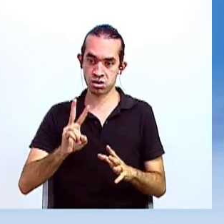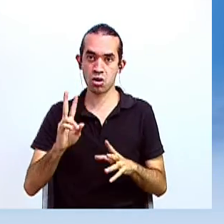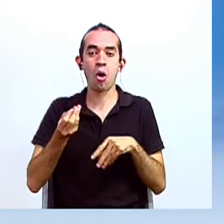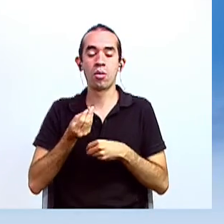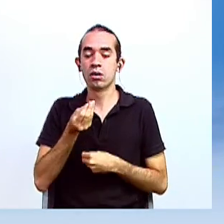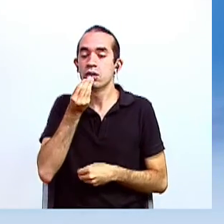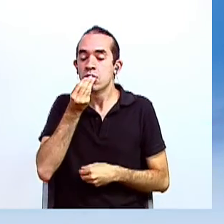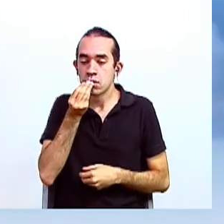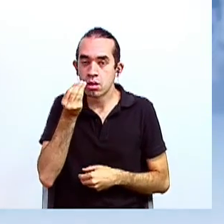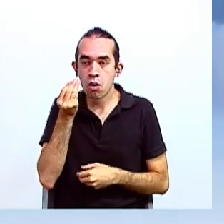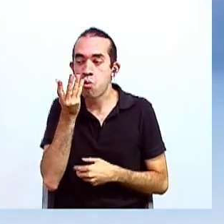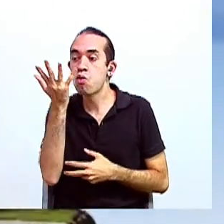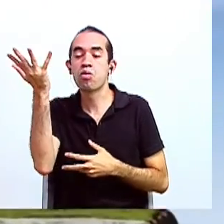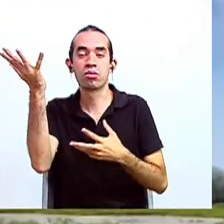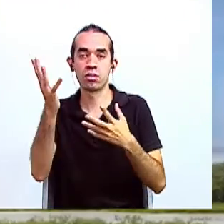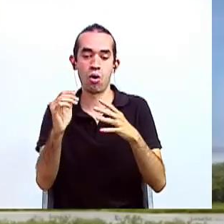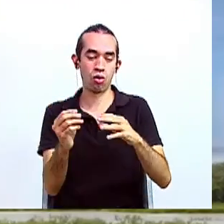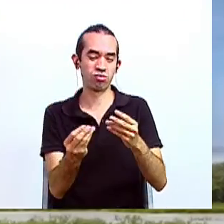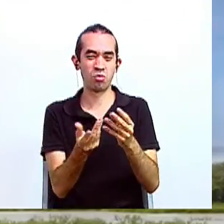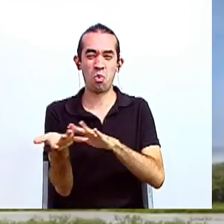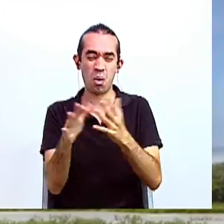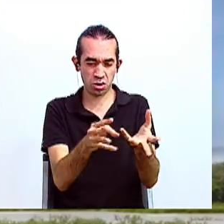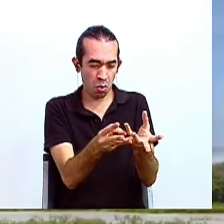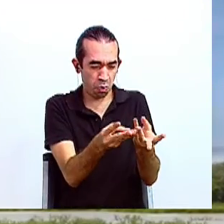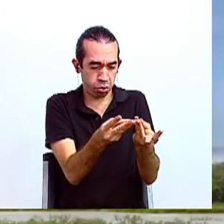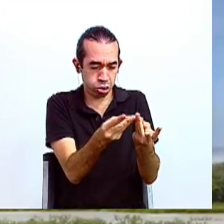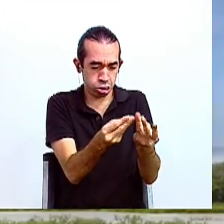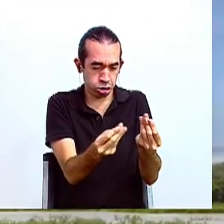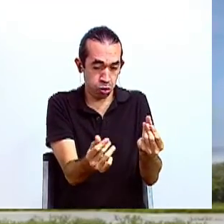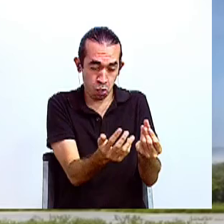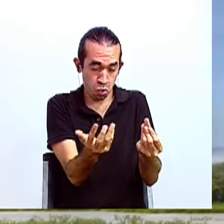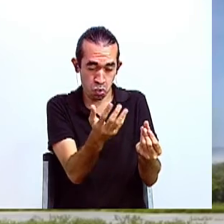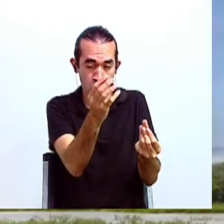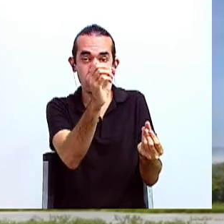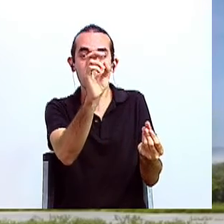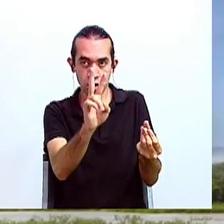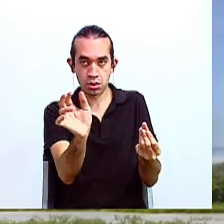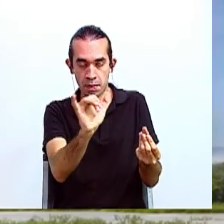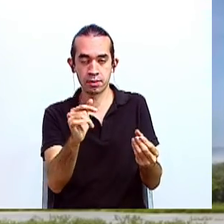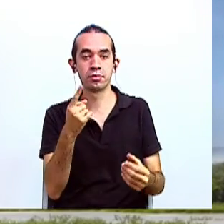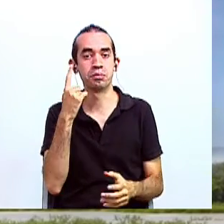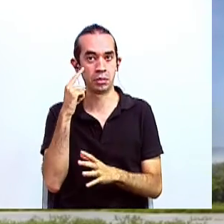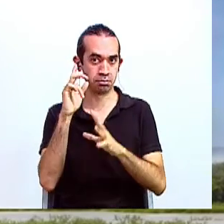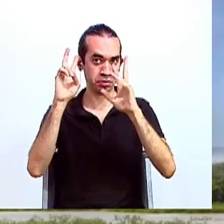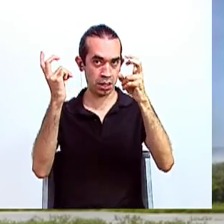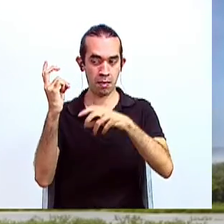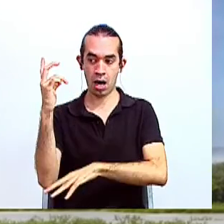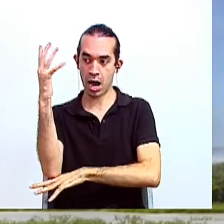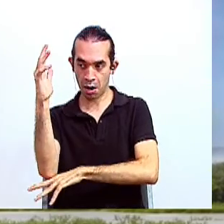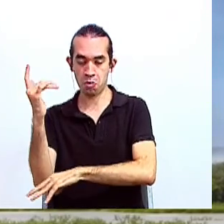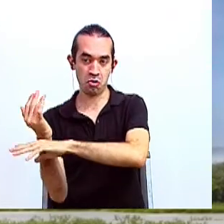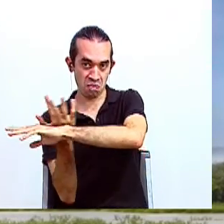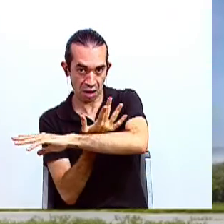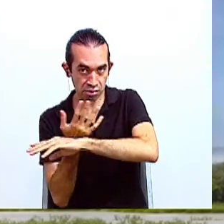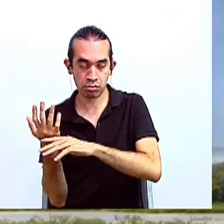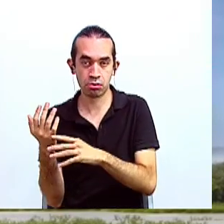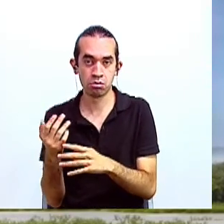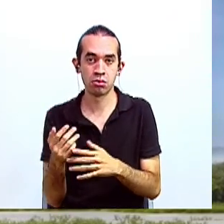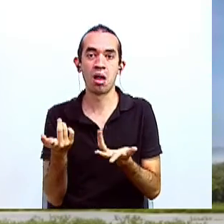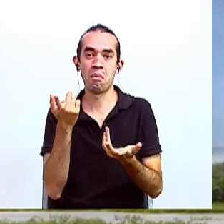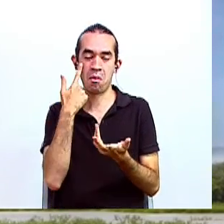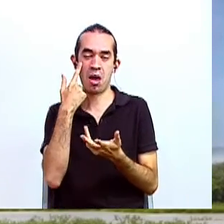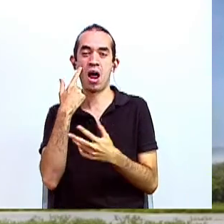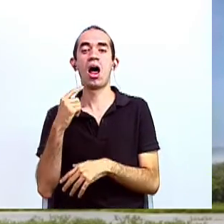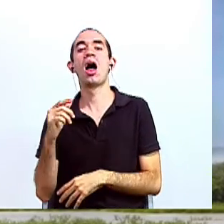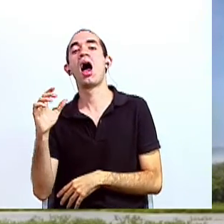la respiración y la descomposición de organismos. En el caso de las plantas, el carbono y el oxígeno presentes en el dióxido